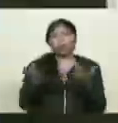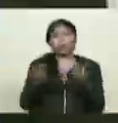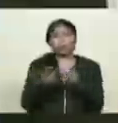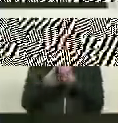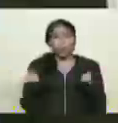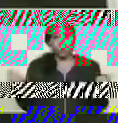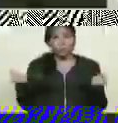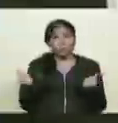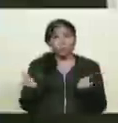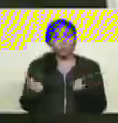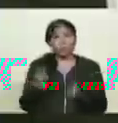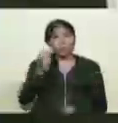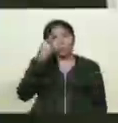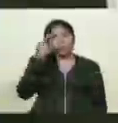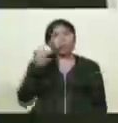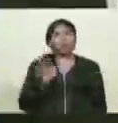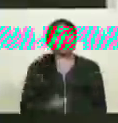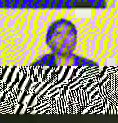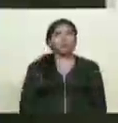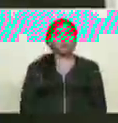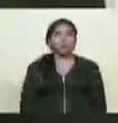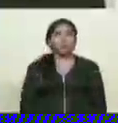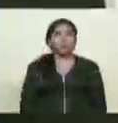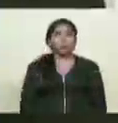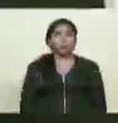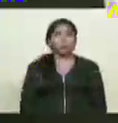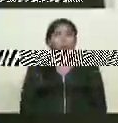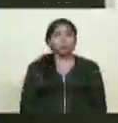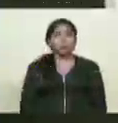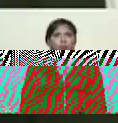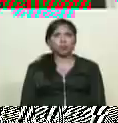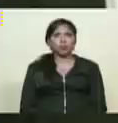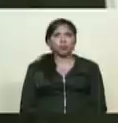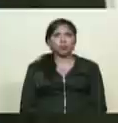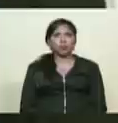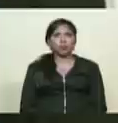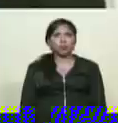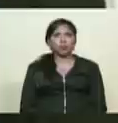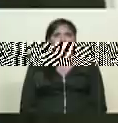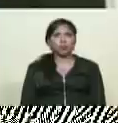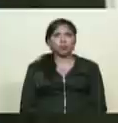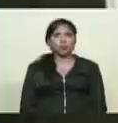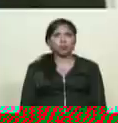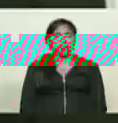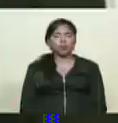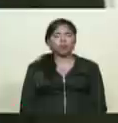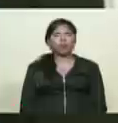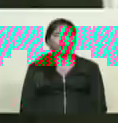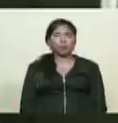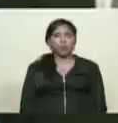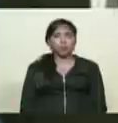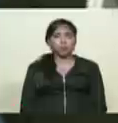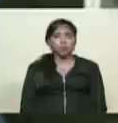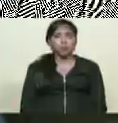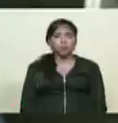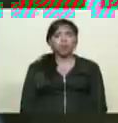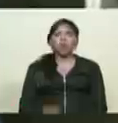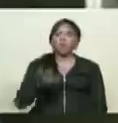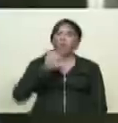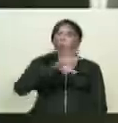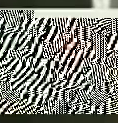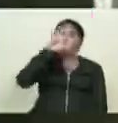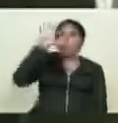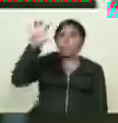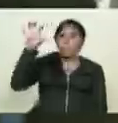contra nuestra economía nacional en detrimento de todo el pueblo venezolano la comunidad internacional debe